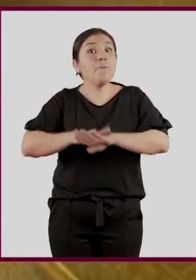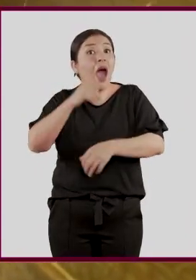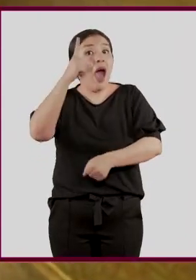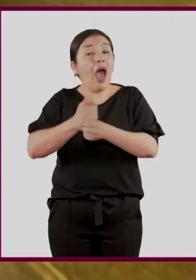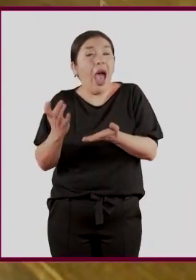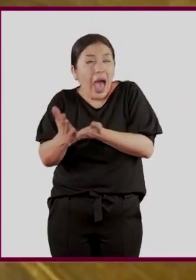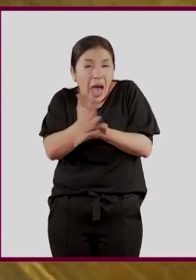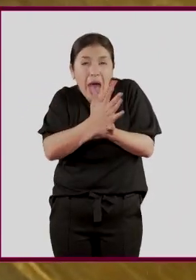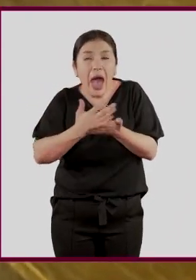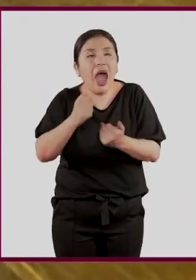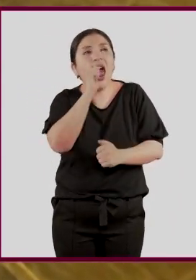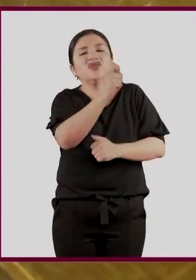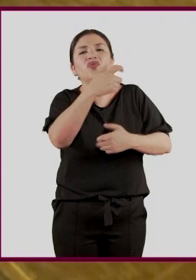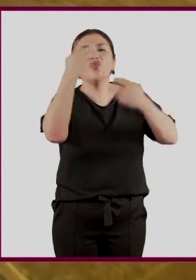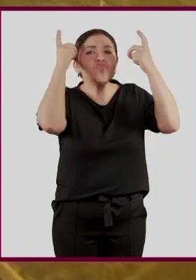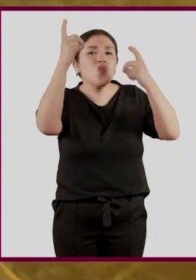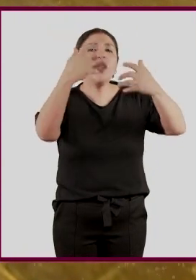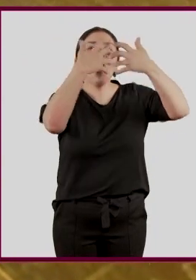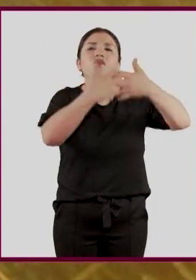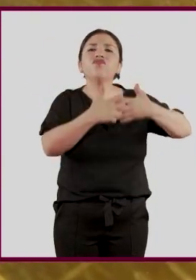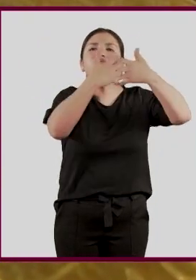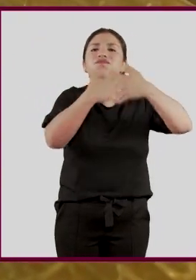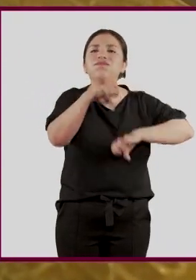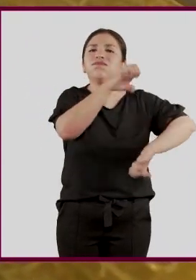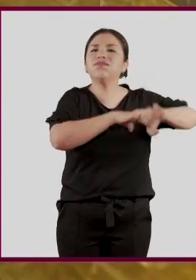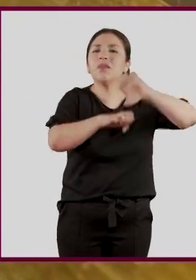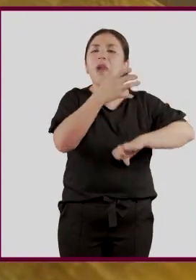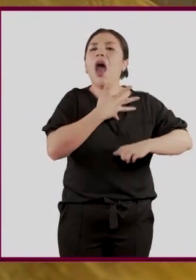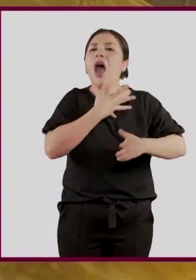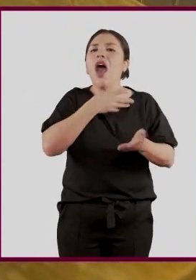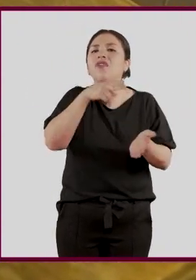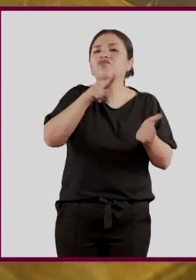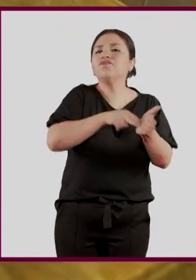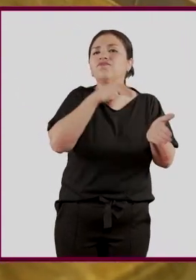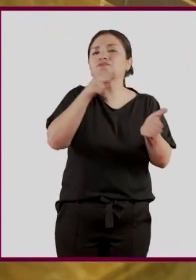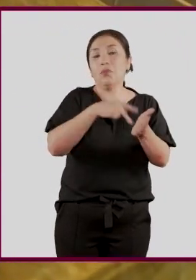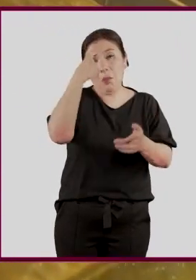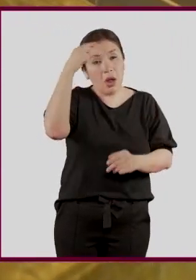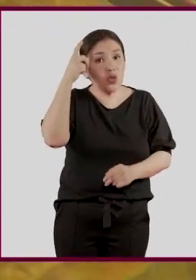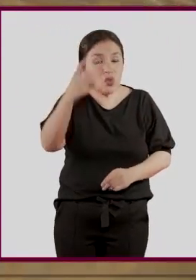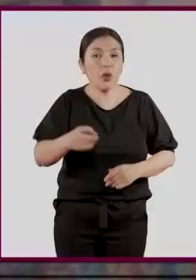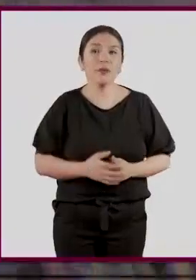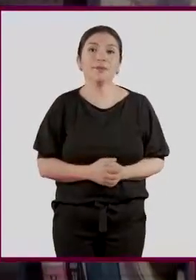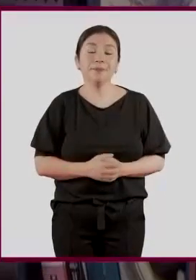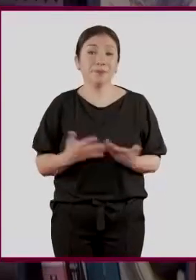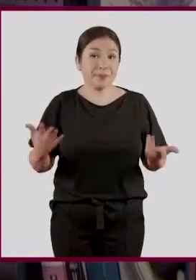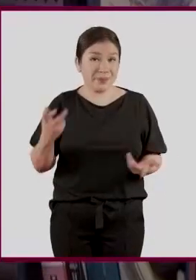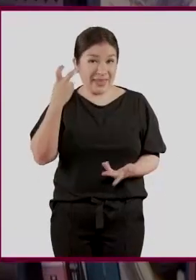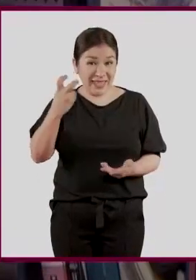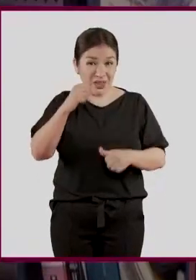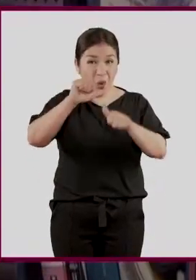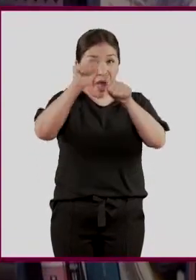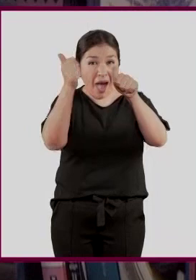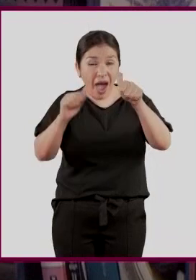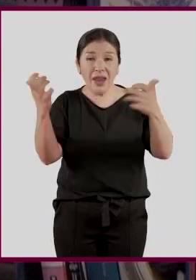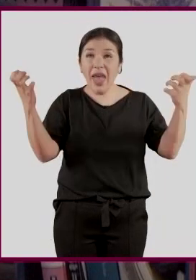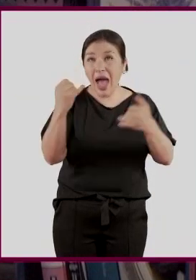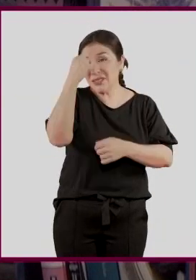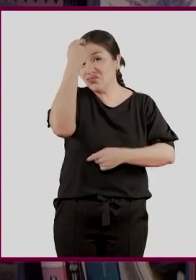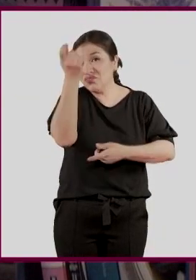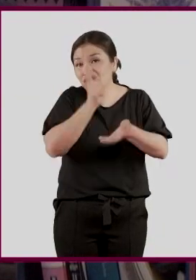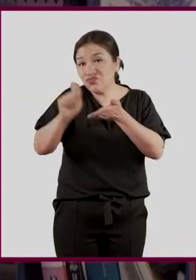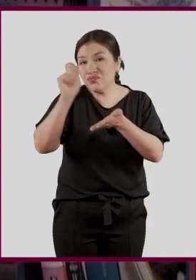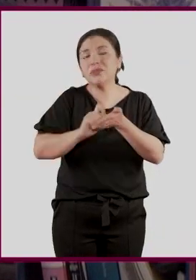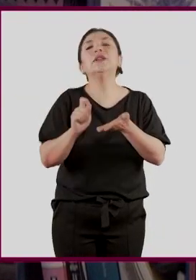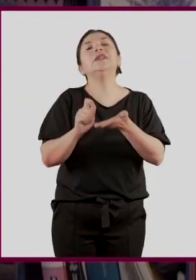siguen ganando mucho dinero son las empresas que tienen los derechos patrimoniales de las obras. Esto del arte y la